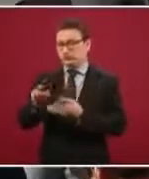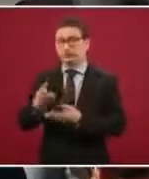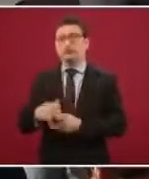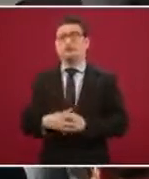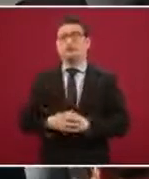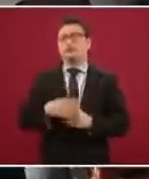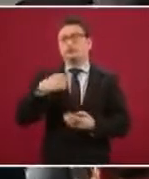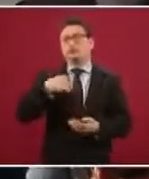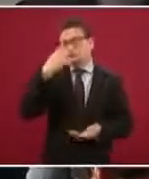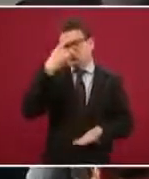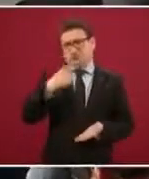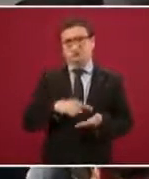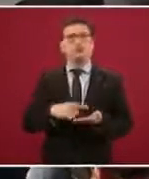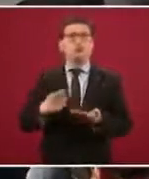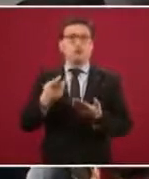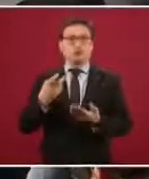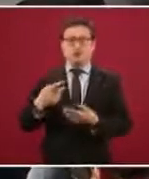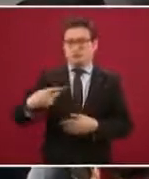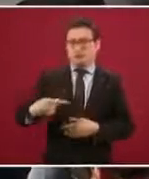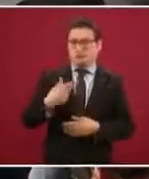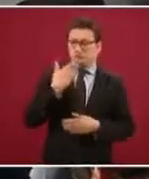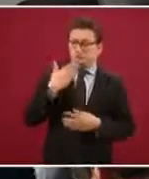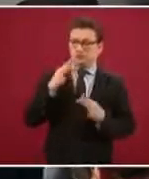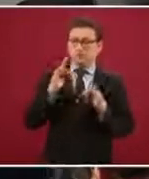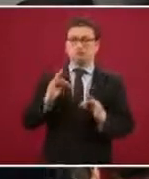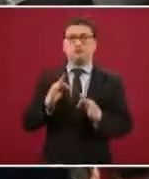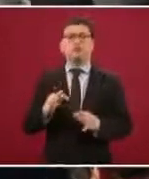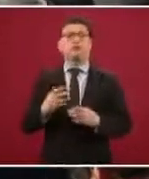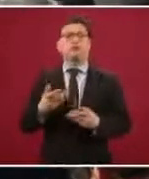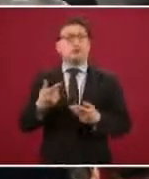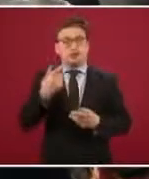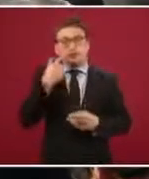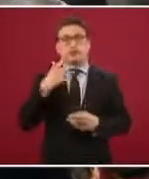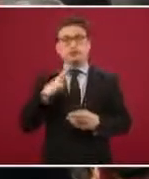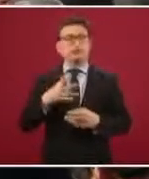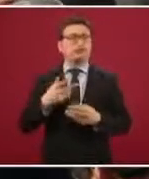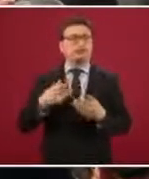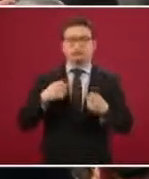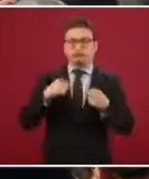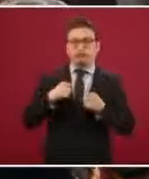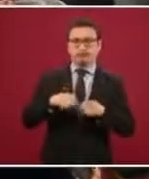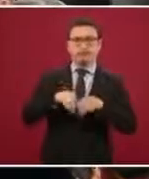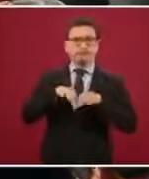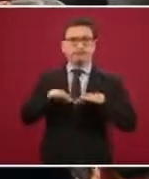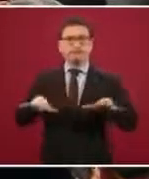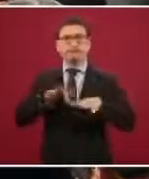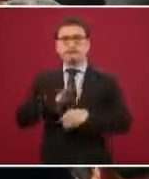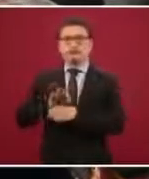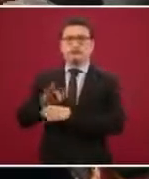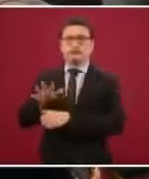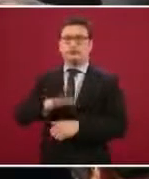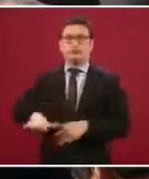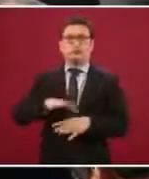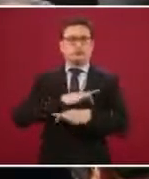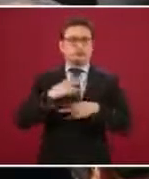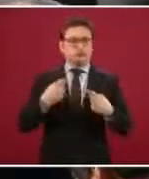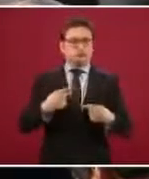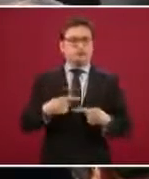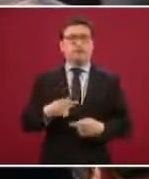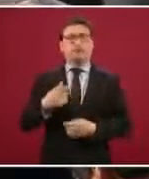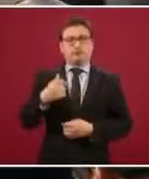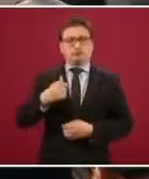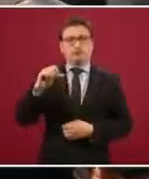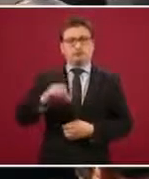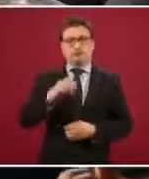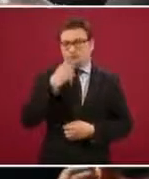es una excelente pregunta en cuanto a ver el impacto pleno que está teniendo la acción ea yo te lo digo